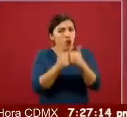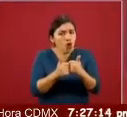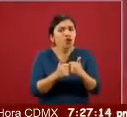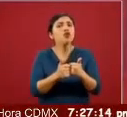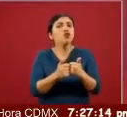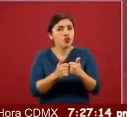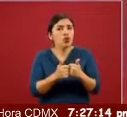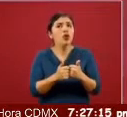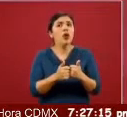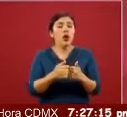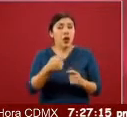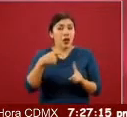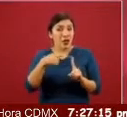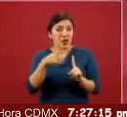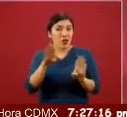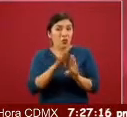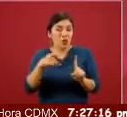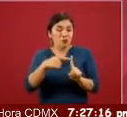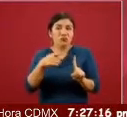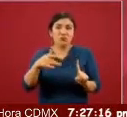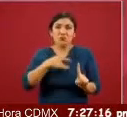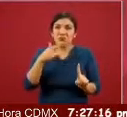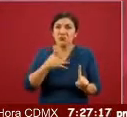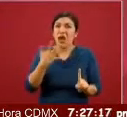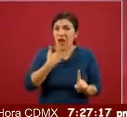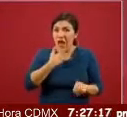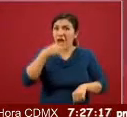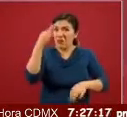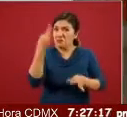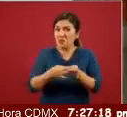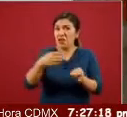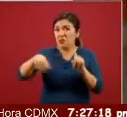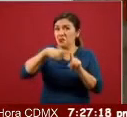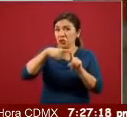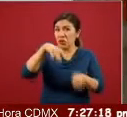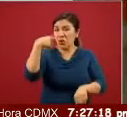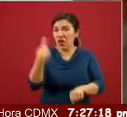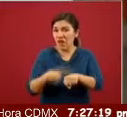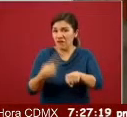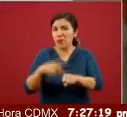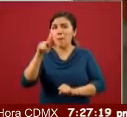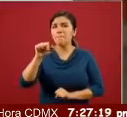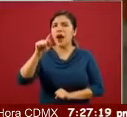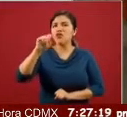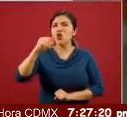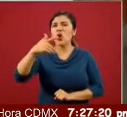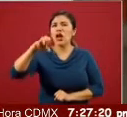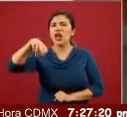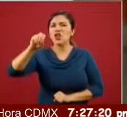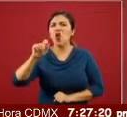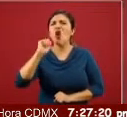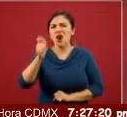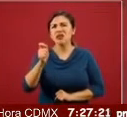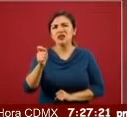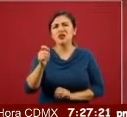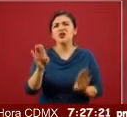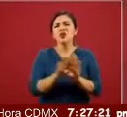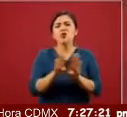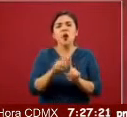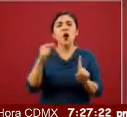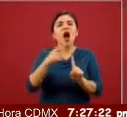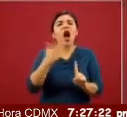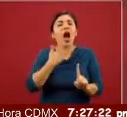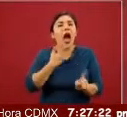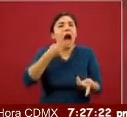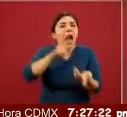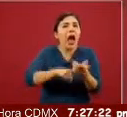del agente patógeno. Efectivamente, ya le dice así. Patógeno es un agente biológico capaz de